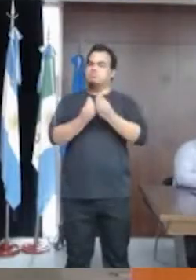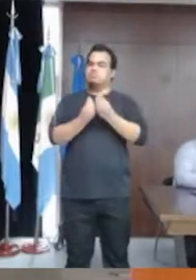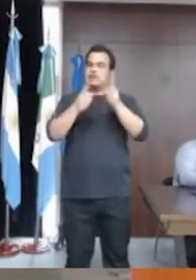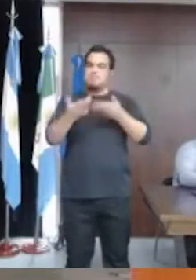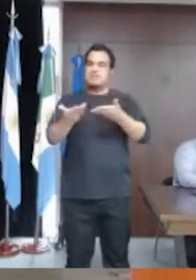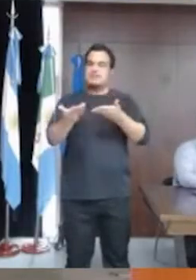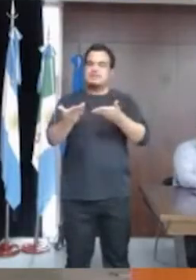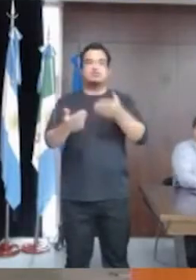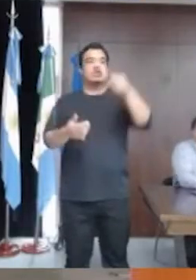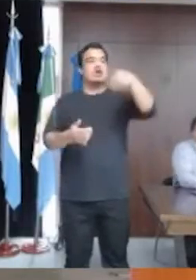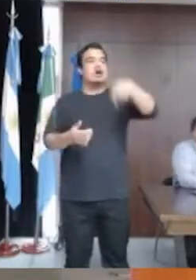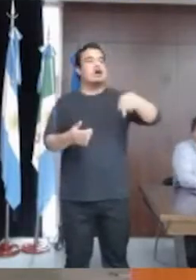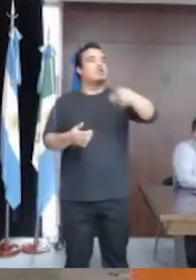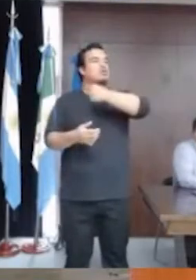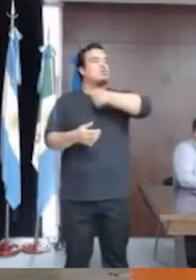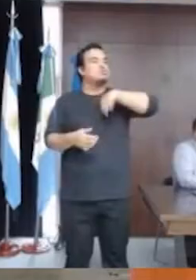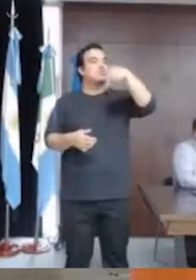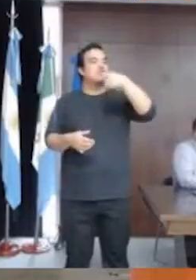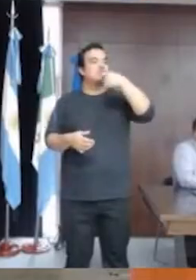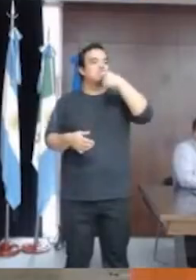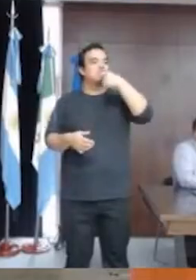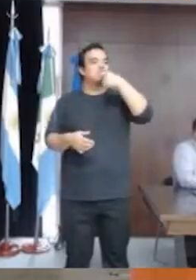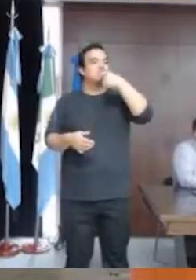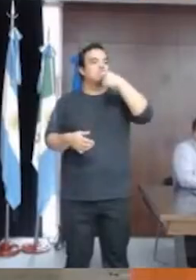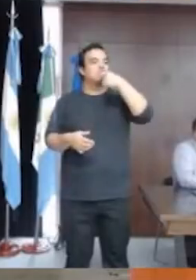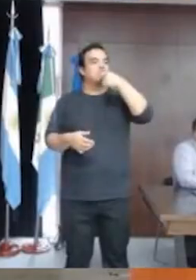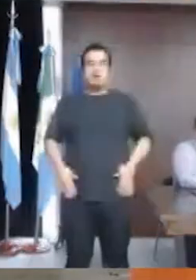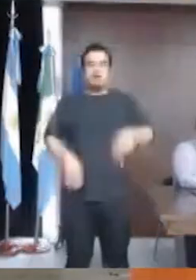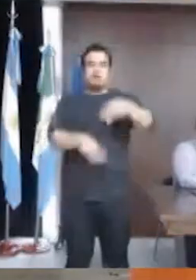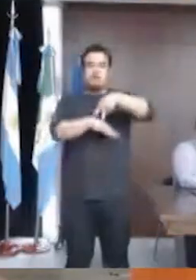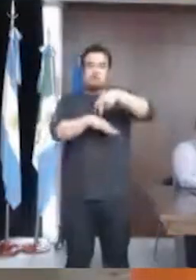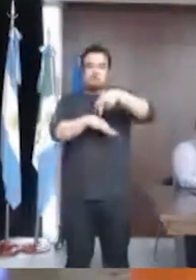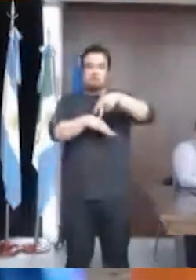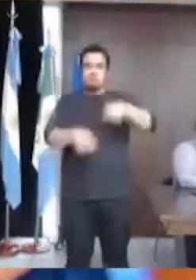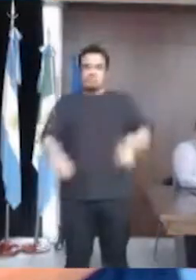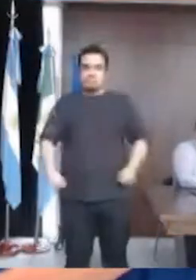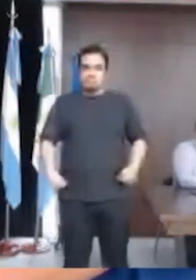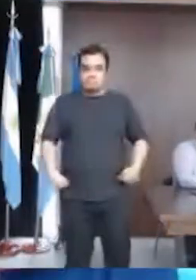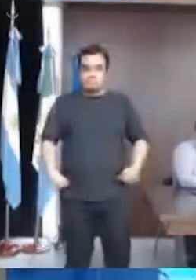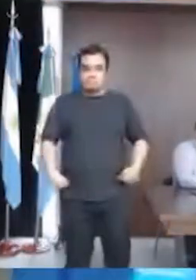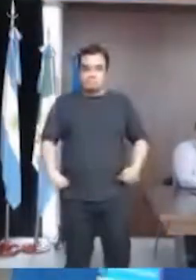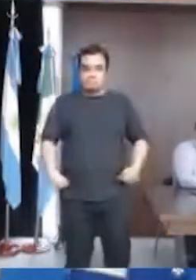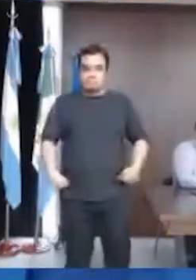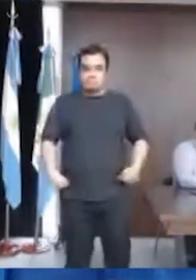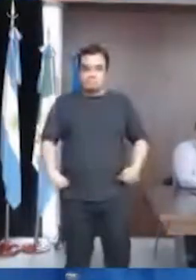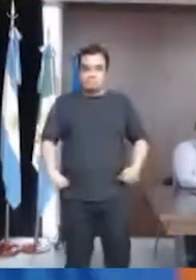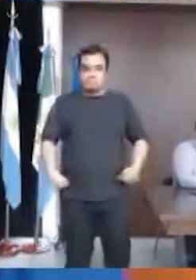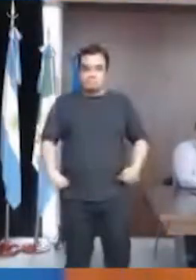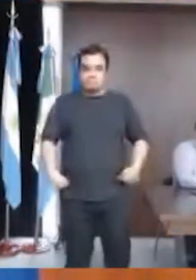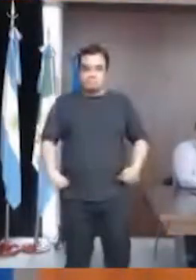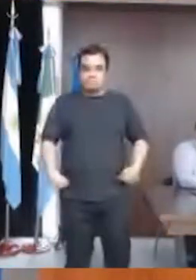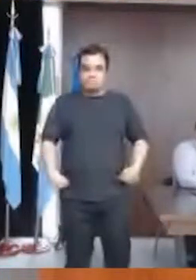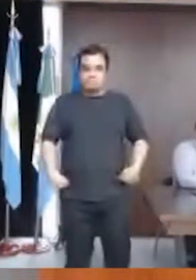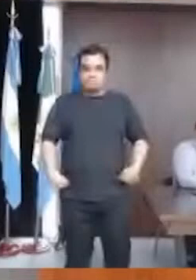zapateando. Vamos, vamos, a zapatear, zapatear, zapatear, zapatear, porque ahí estamos mandando mensajes al cerebro desde